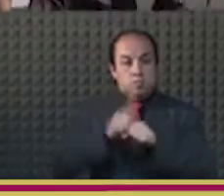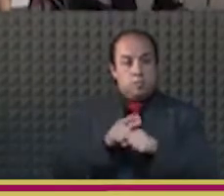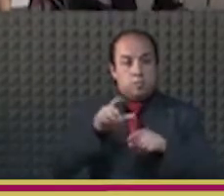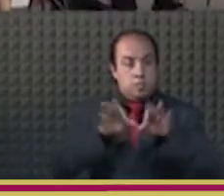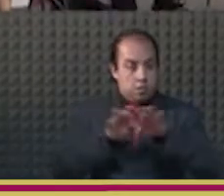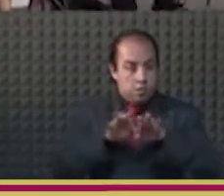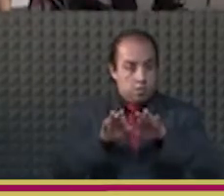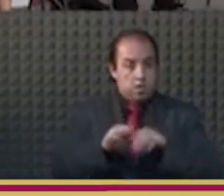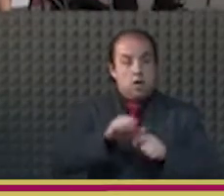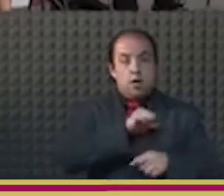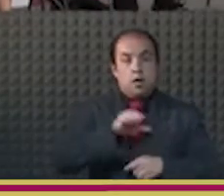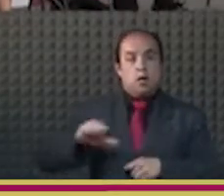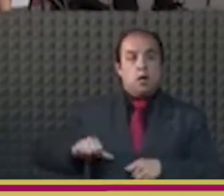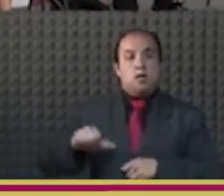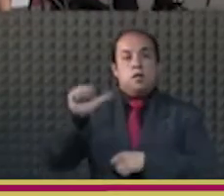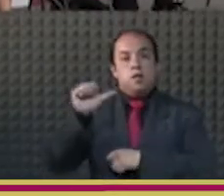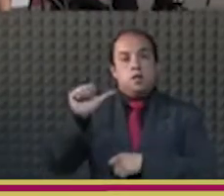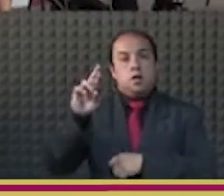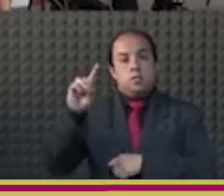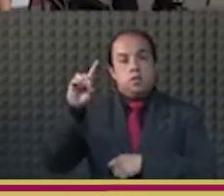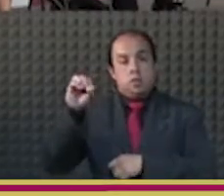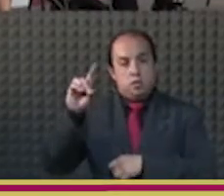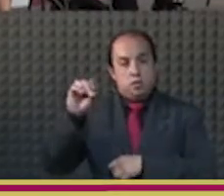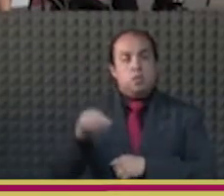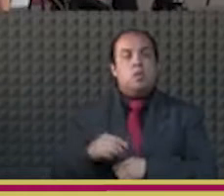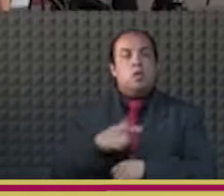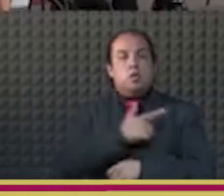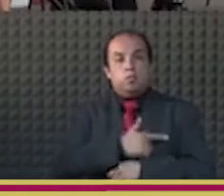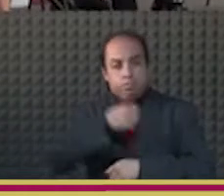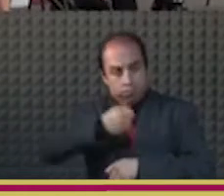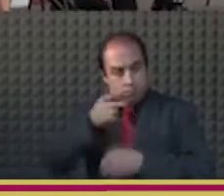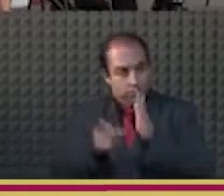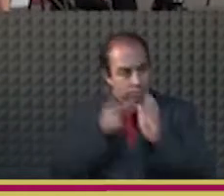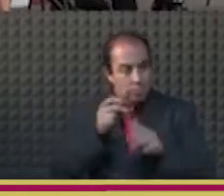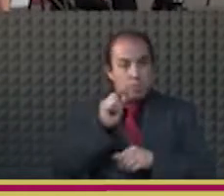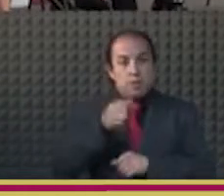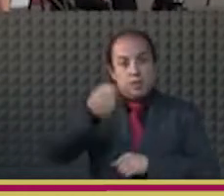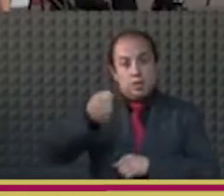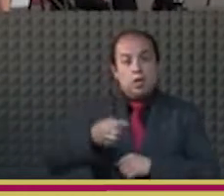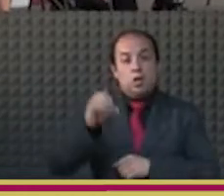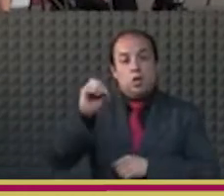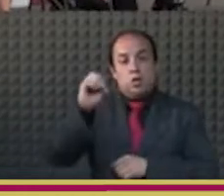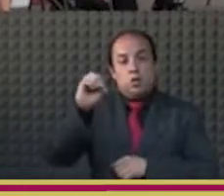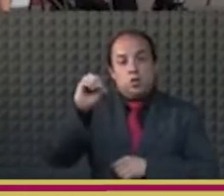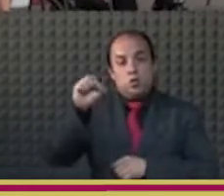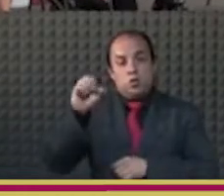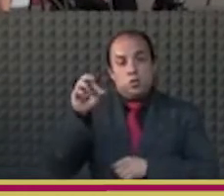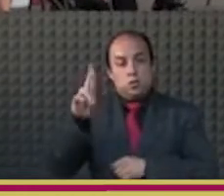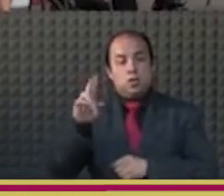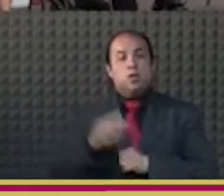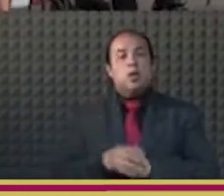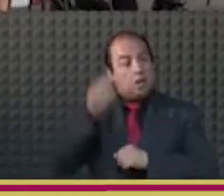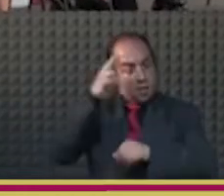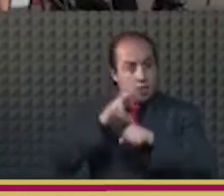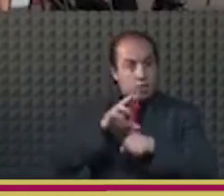Alcalde Armando Quintero, un gusto saludarnos nuevamente. Y de igual manera saludar a Óscar Hugo Ortiz, director